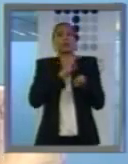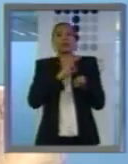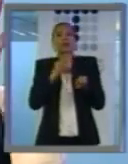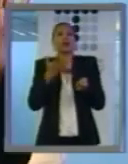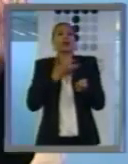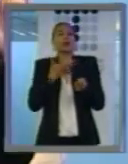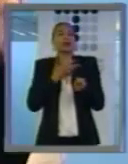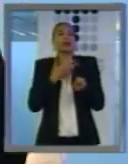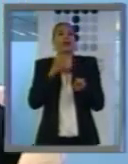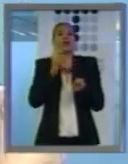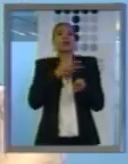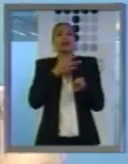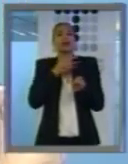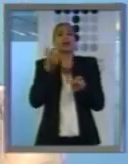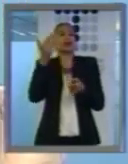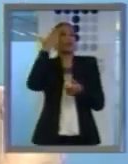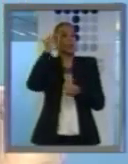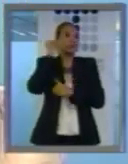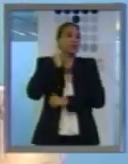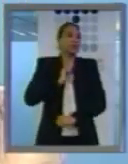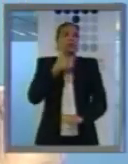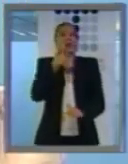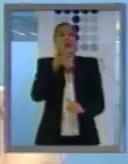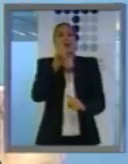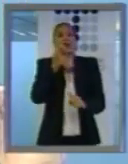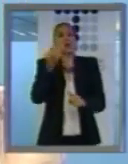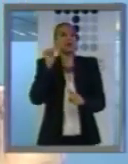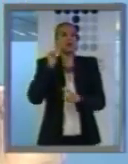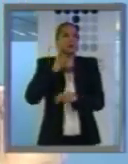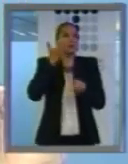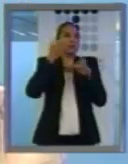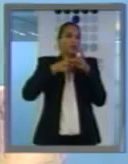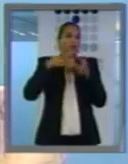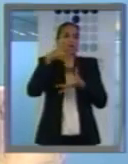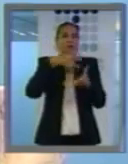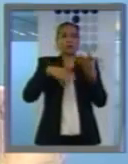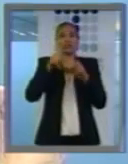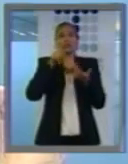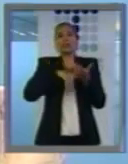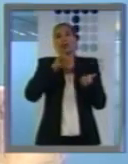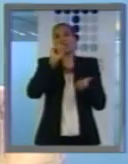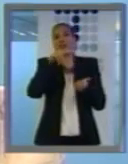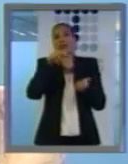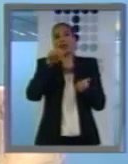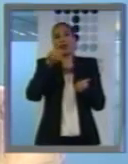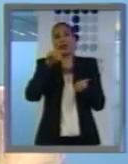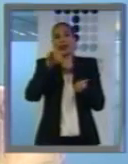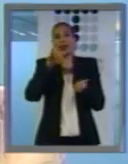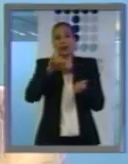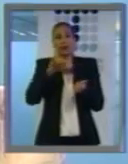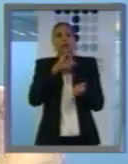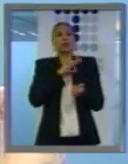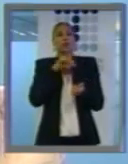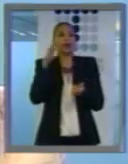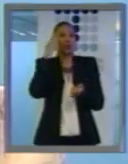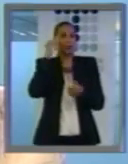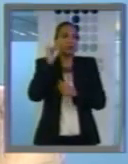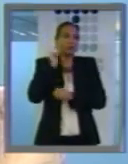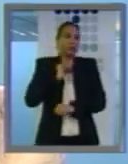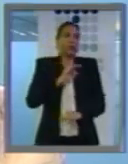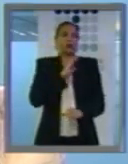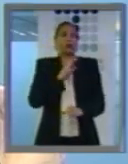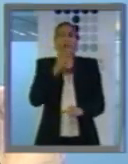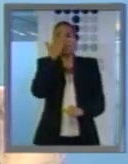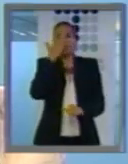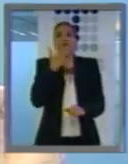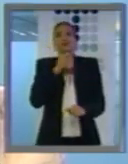contralor, porque no tiene contralor el INAI, entonces sería deseable que tuviera su contralor, su contrapeso, y que también hubiera